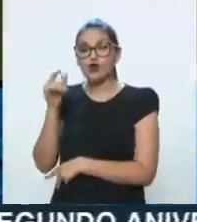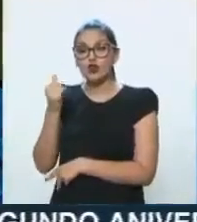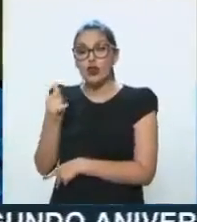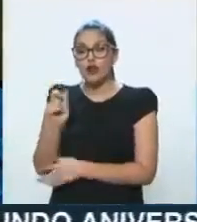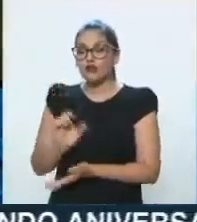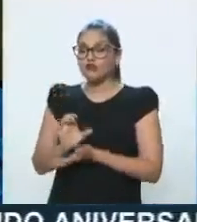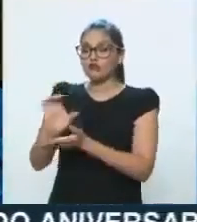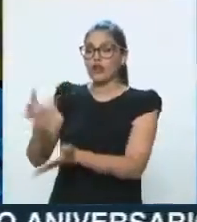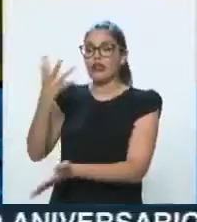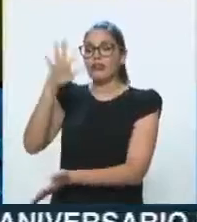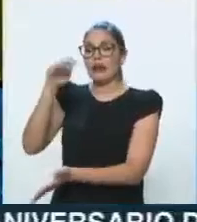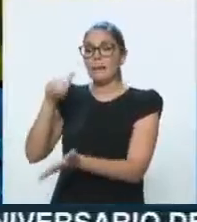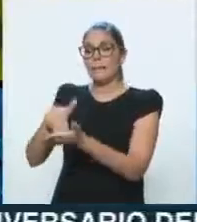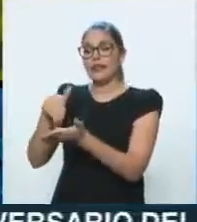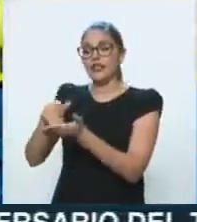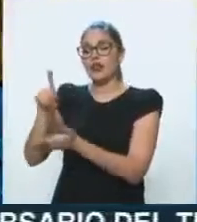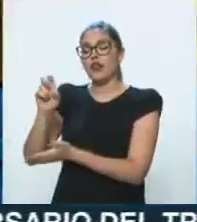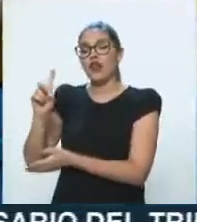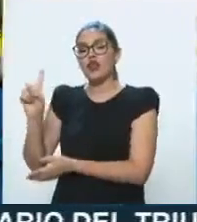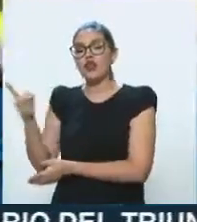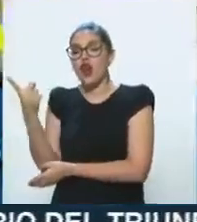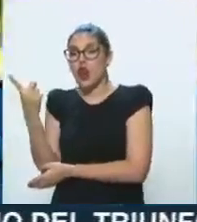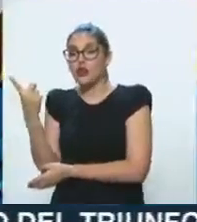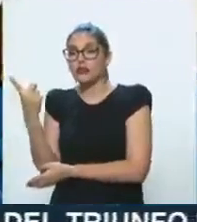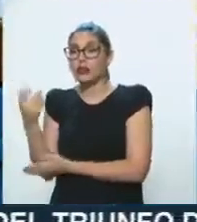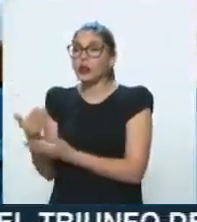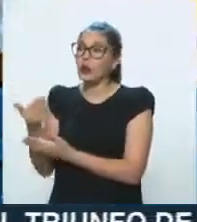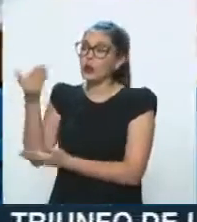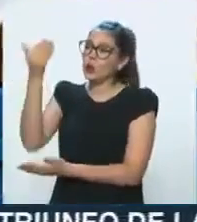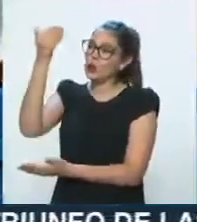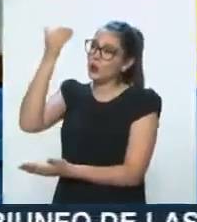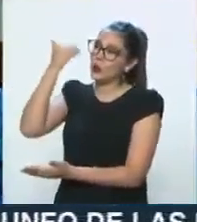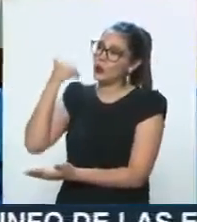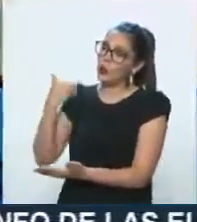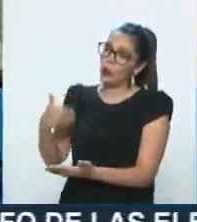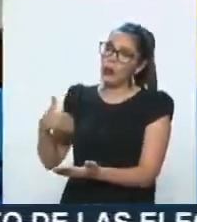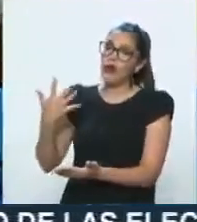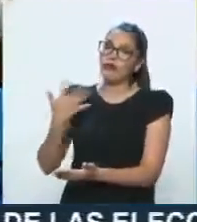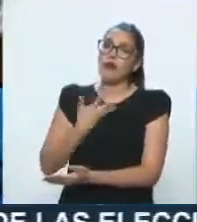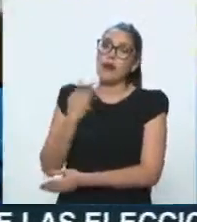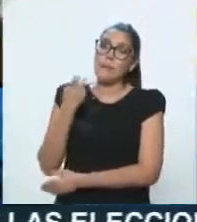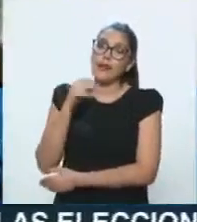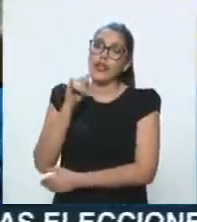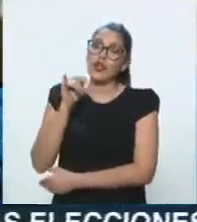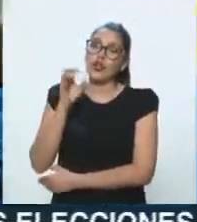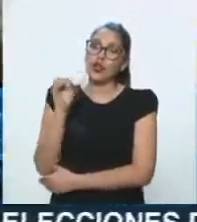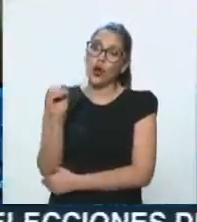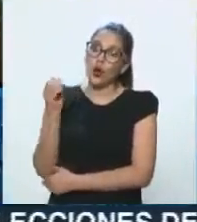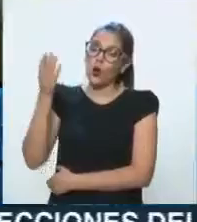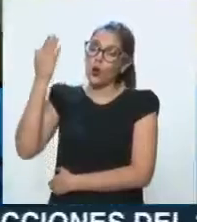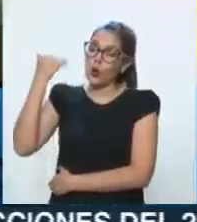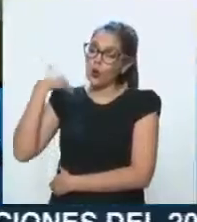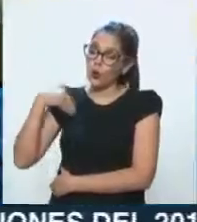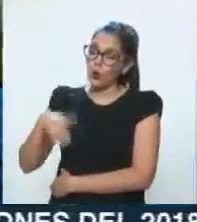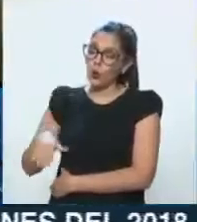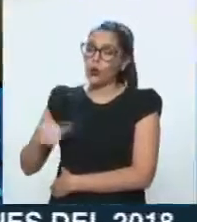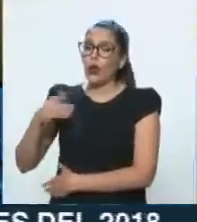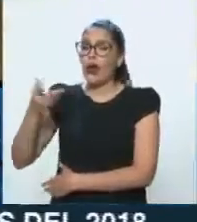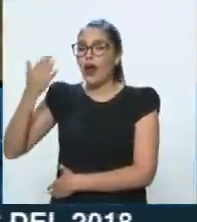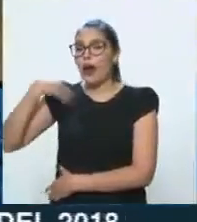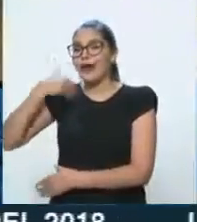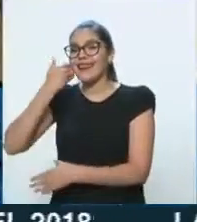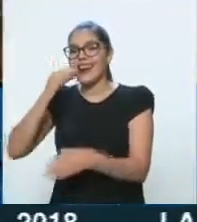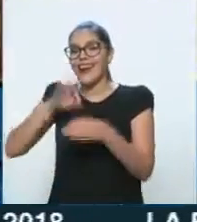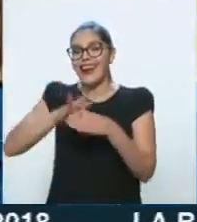millones de dólares de sobornos desde la campaña de enrique peña nieto hasta ya